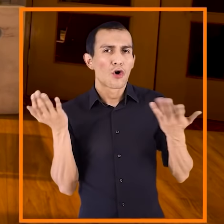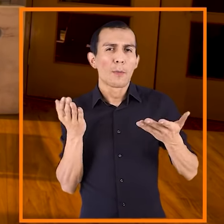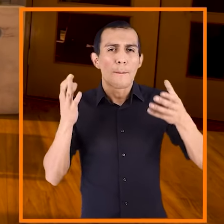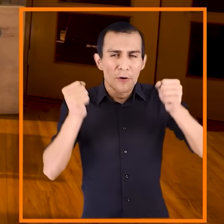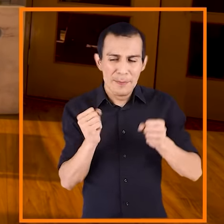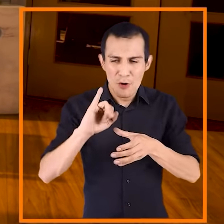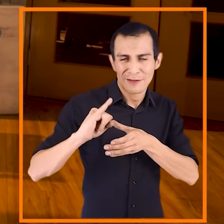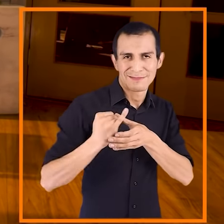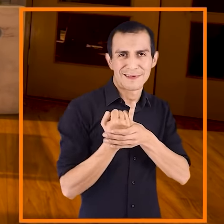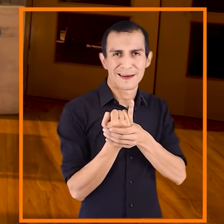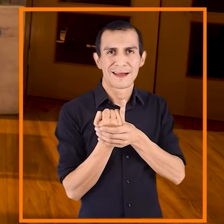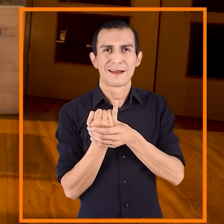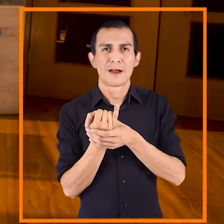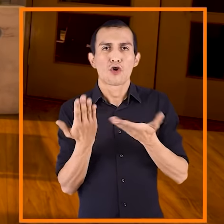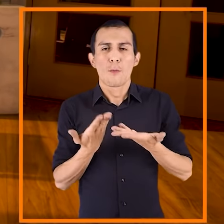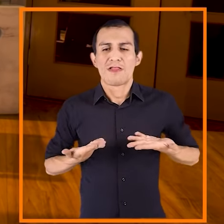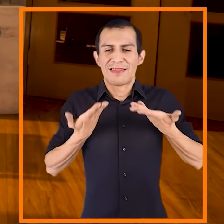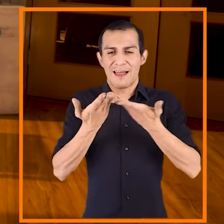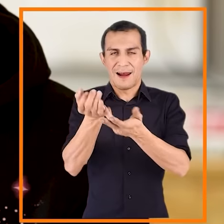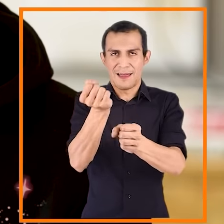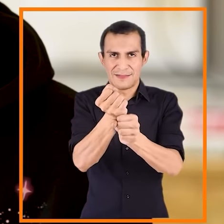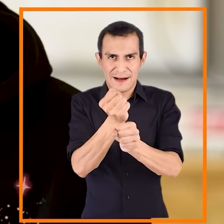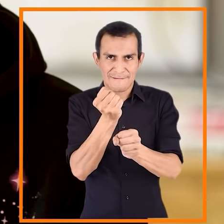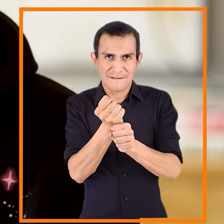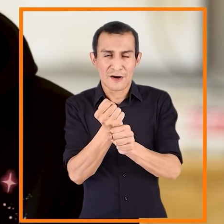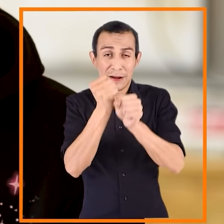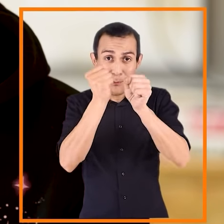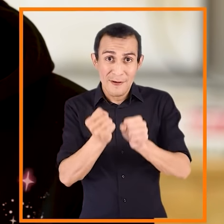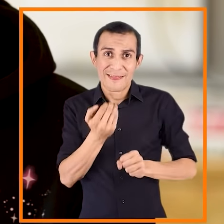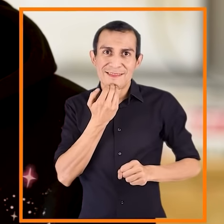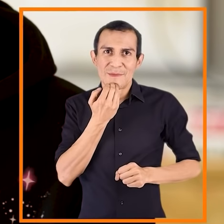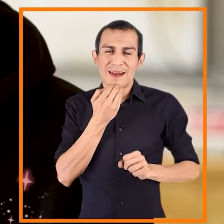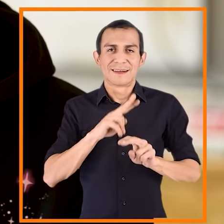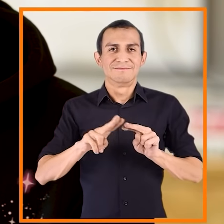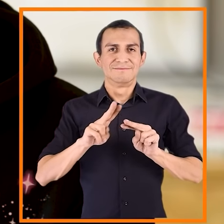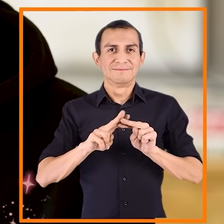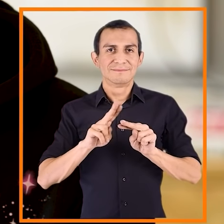podemos empoderarlas, cómo podemos darle un empleo que tal vez pueda ser